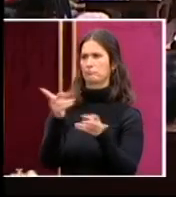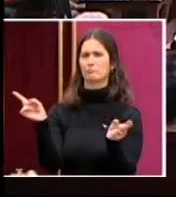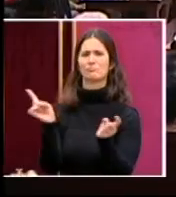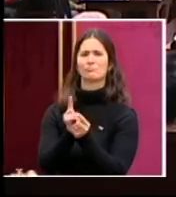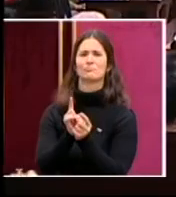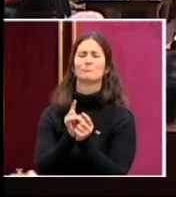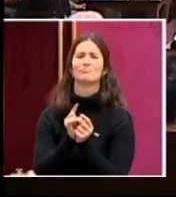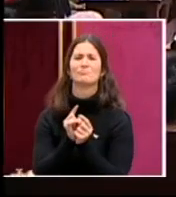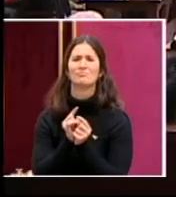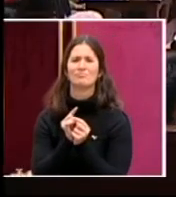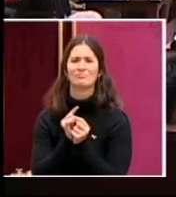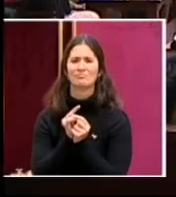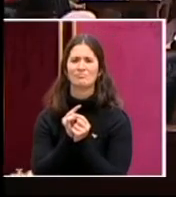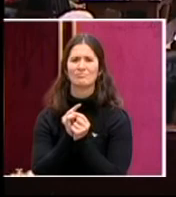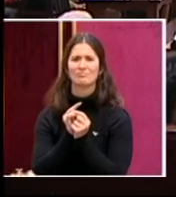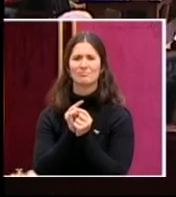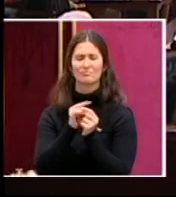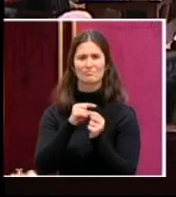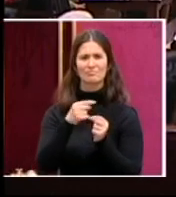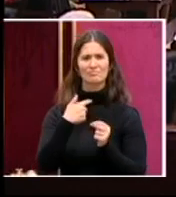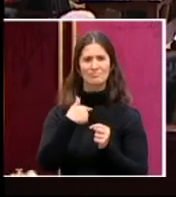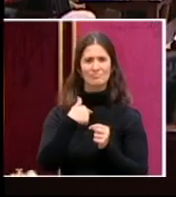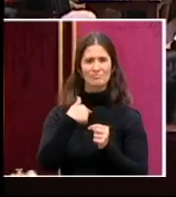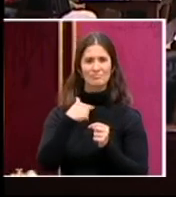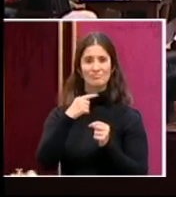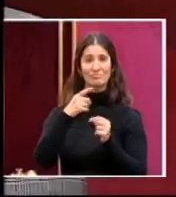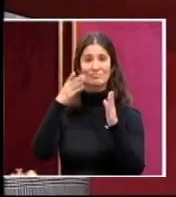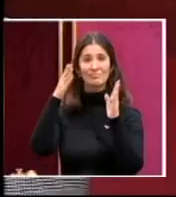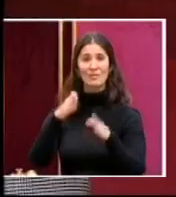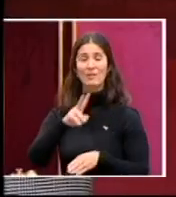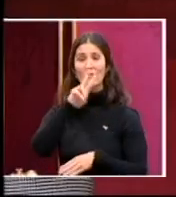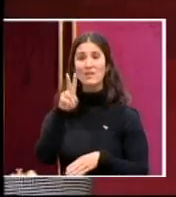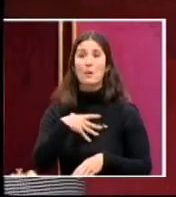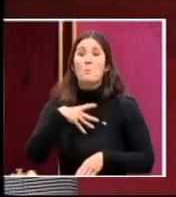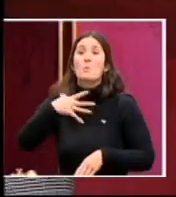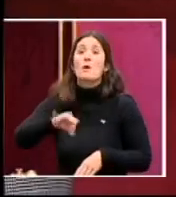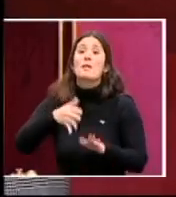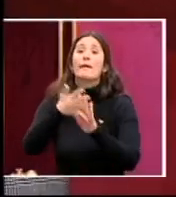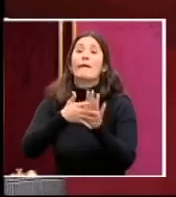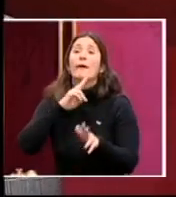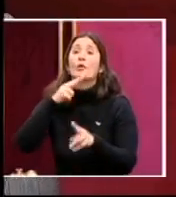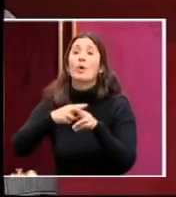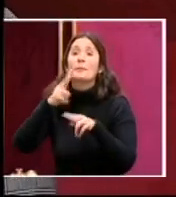lugar, cuando yo hice referencia a una segunda fase, dije que se podría llamar una segunda fase,